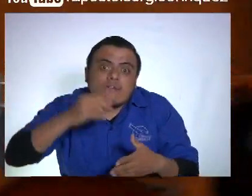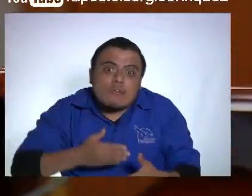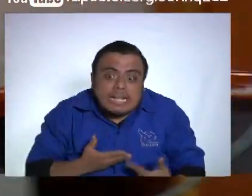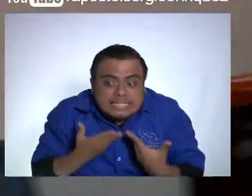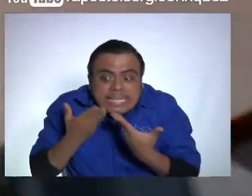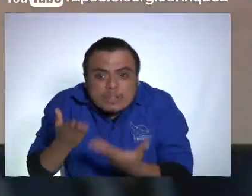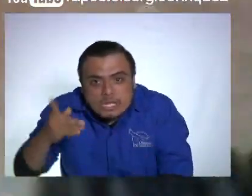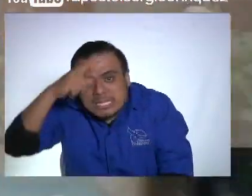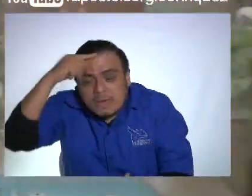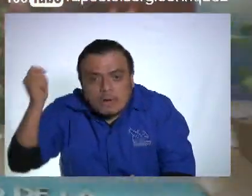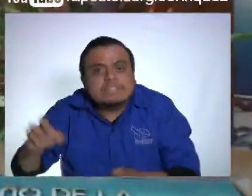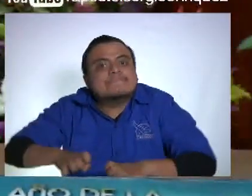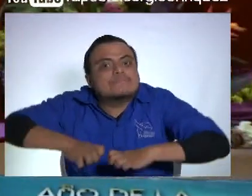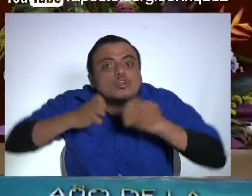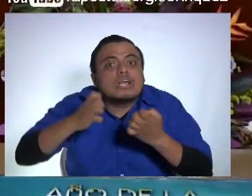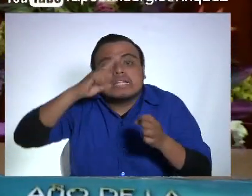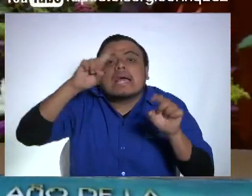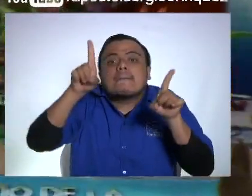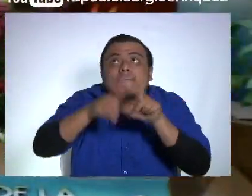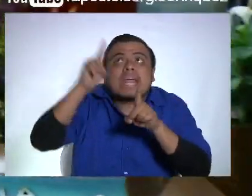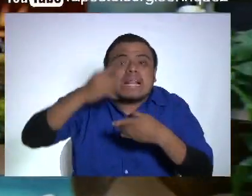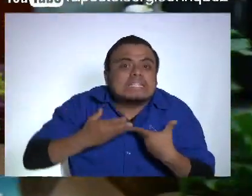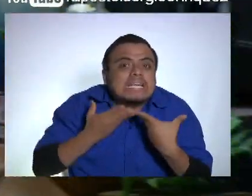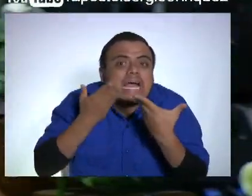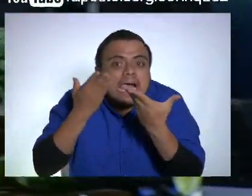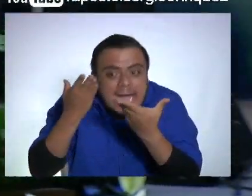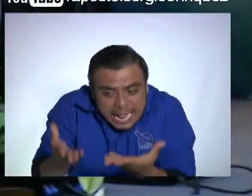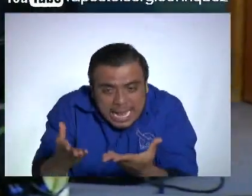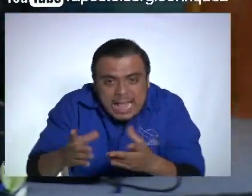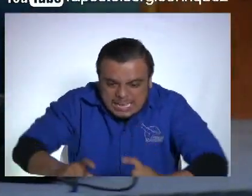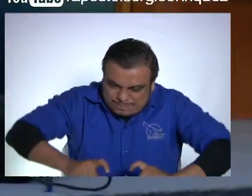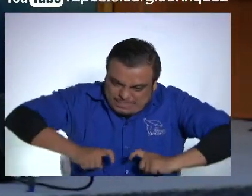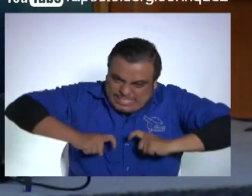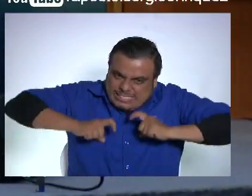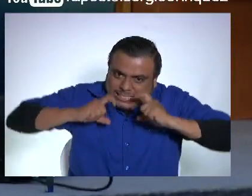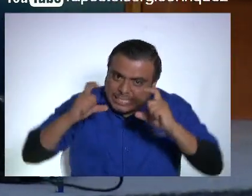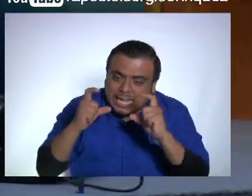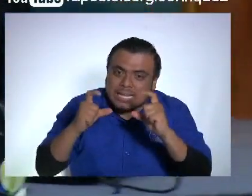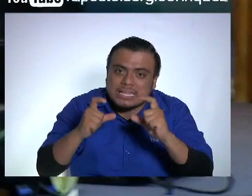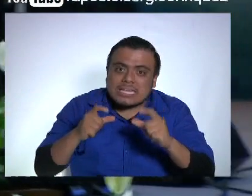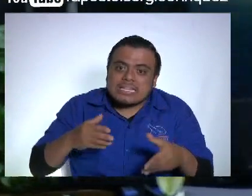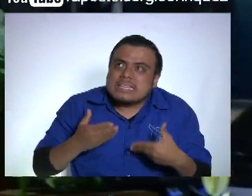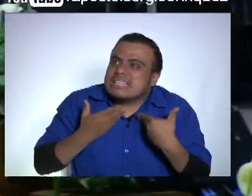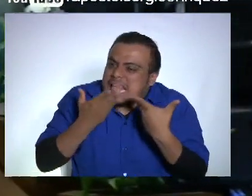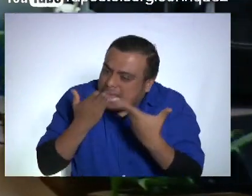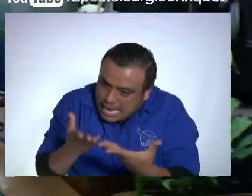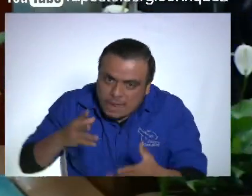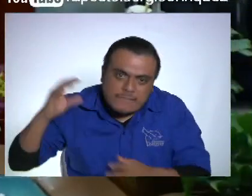la capacidad y te va a sacar hacia adelante y te va a dar la victoria.